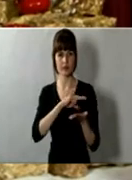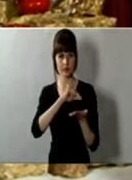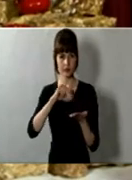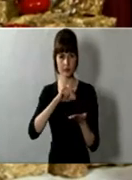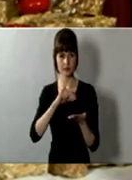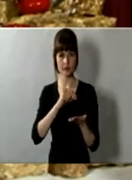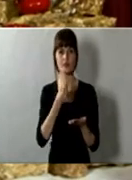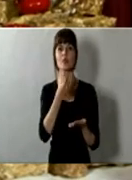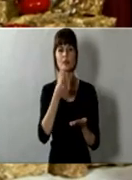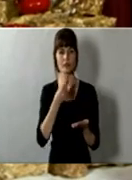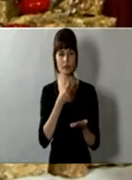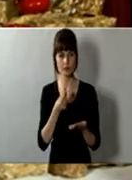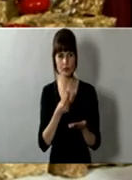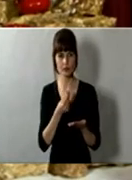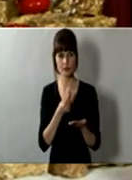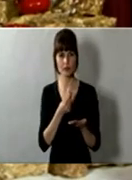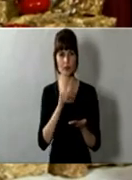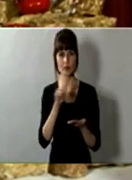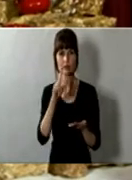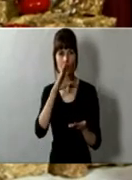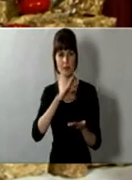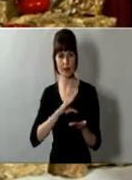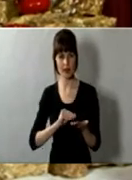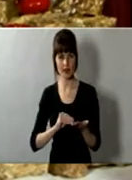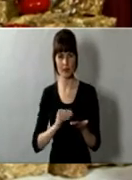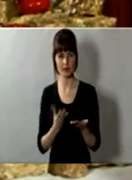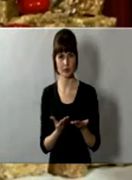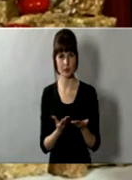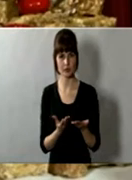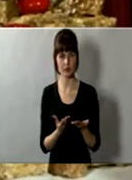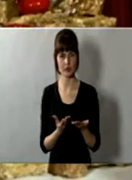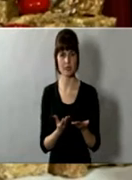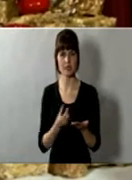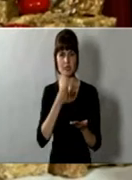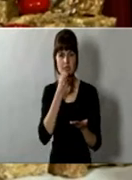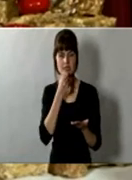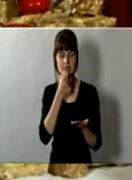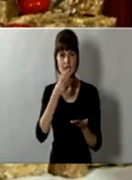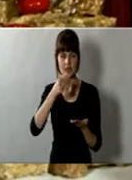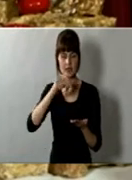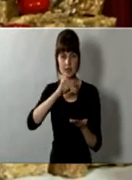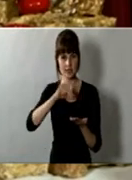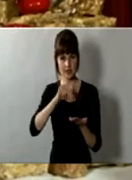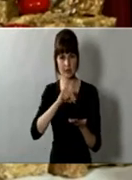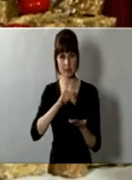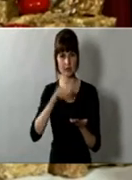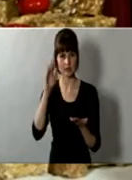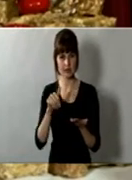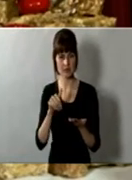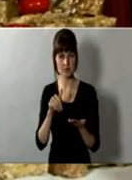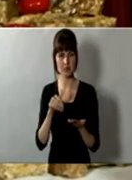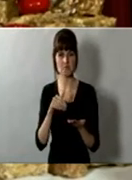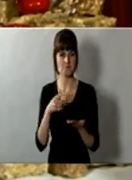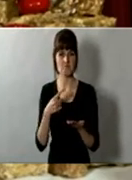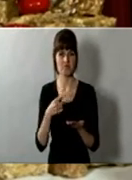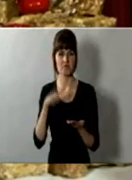Gusto, sabor Y no seas insípido La sal Si pierdes su sabor No sala ¿Sí? Si en